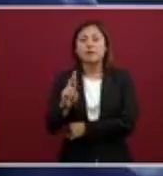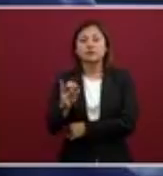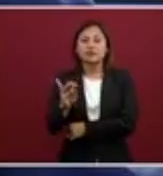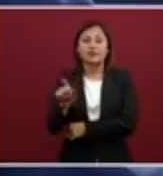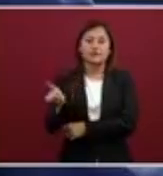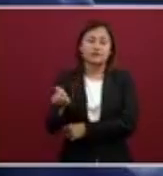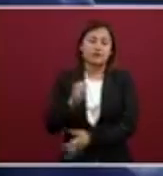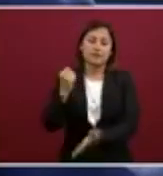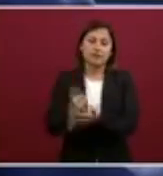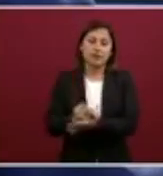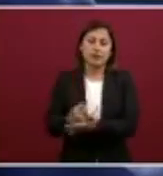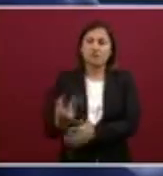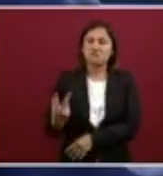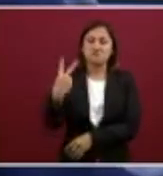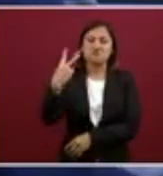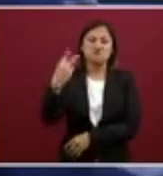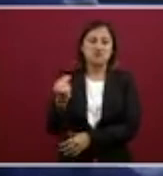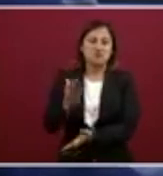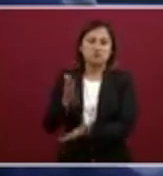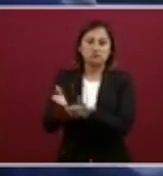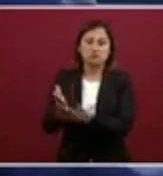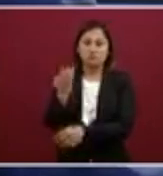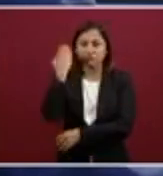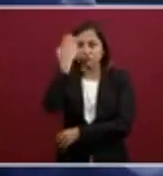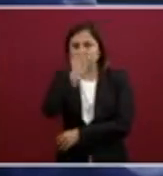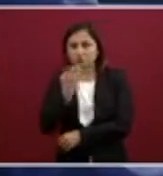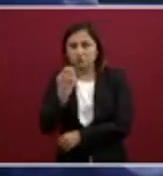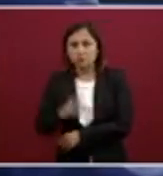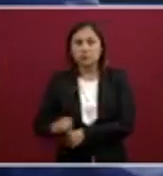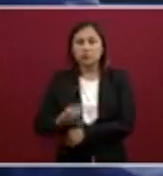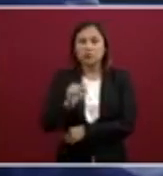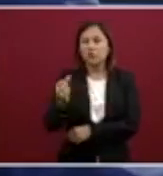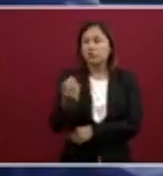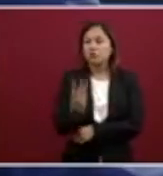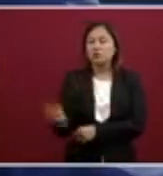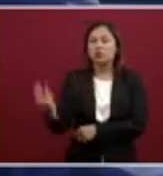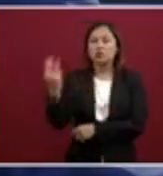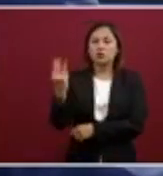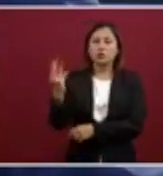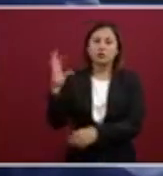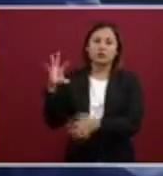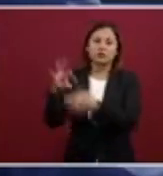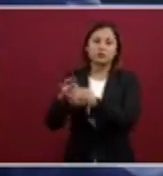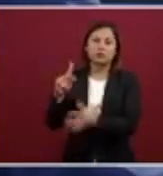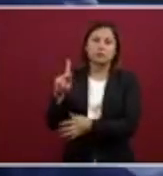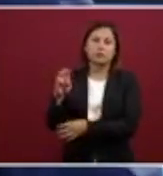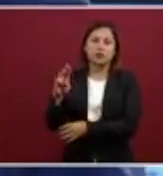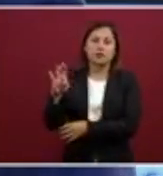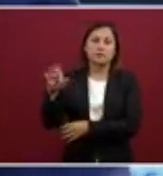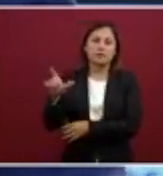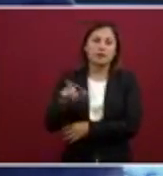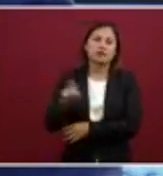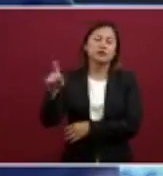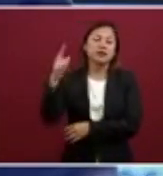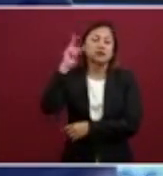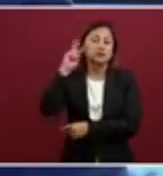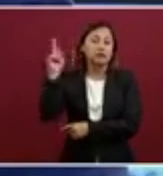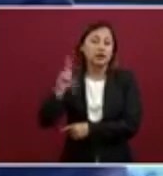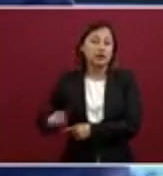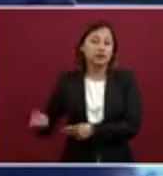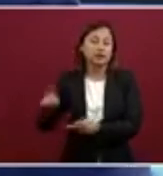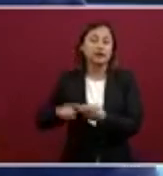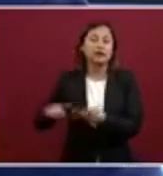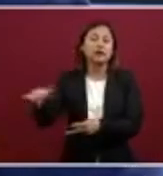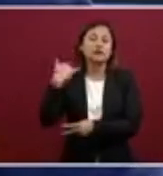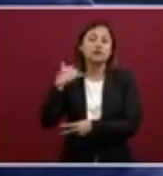León, no nos permitió verificarla, y tres franquiciatarios de Pemex, dos en Fresnillo, Zacatecas, y uno en Progreso, Yucatán,